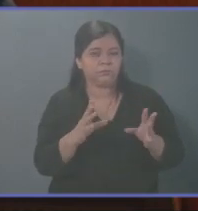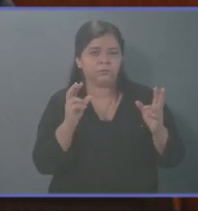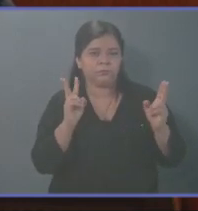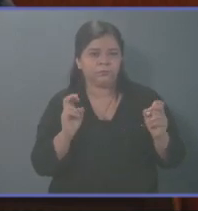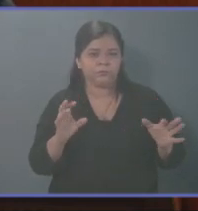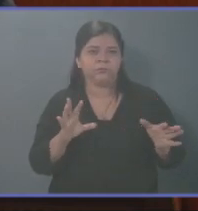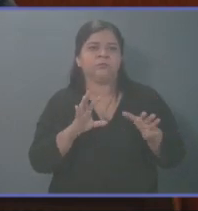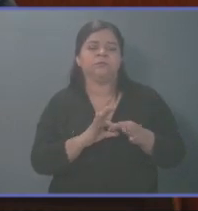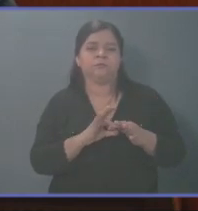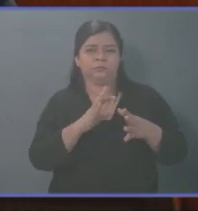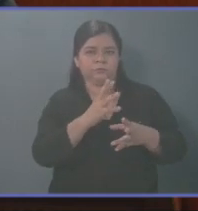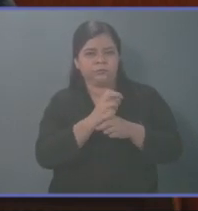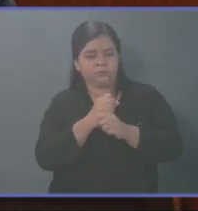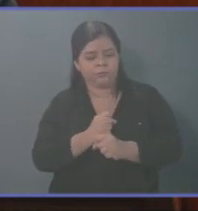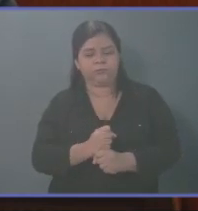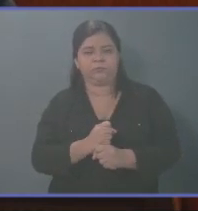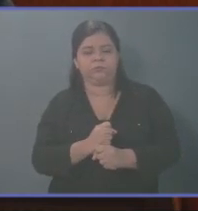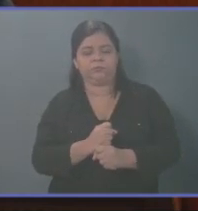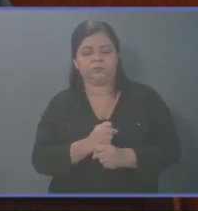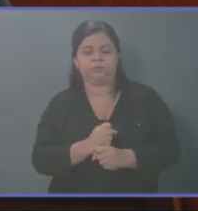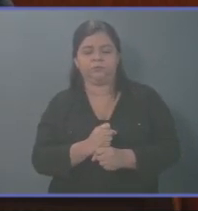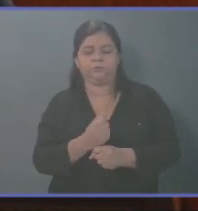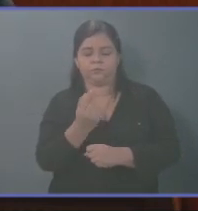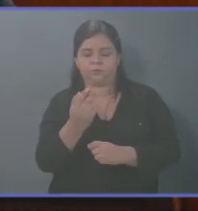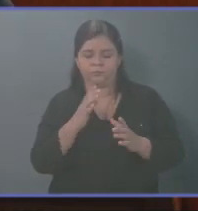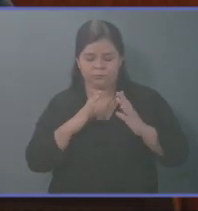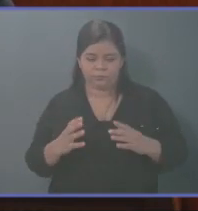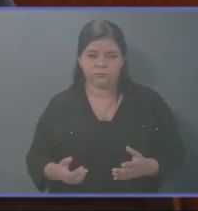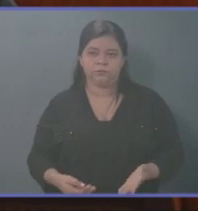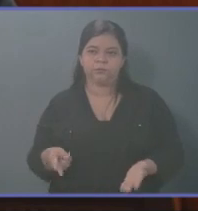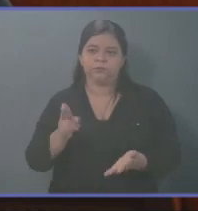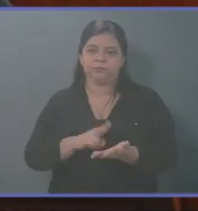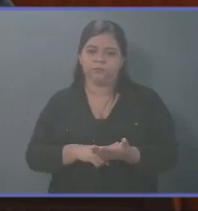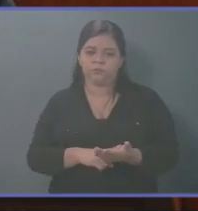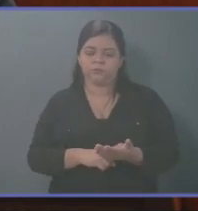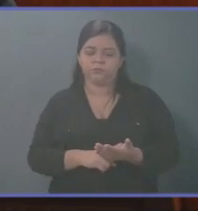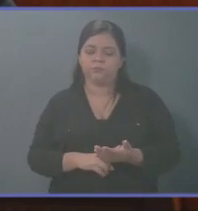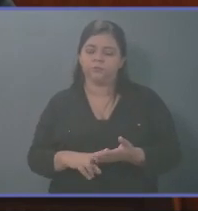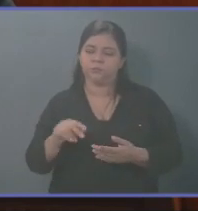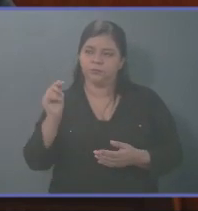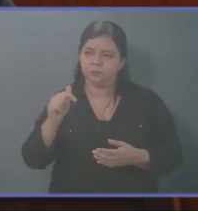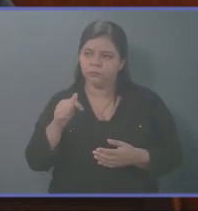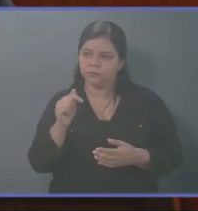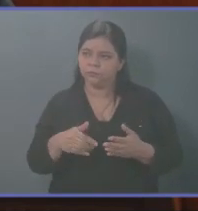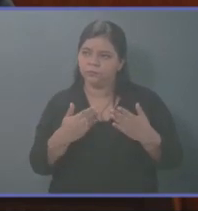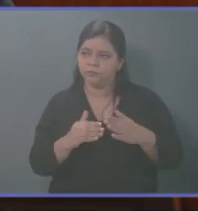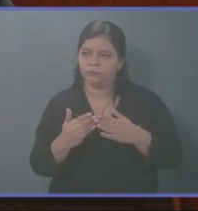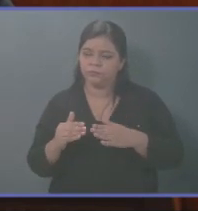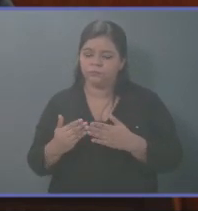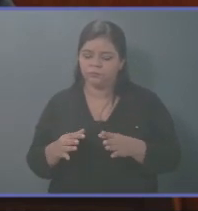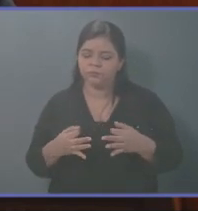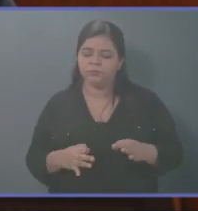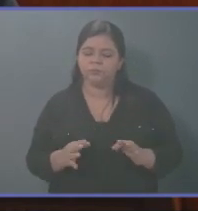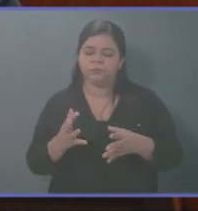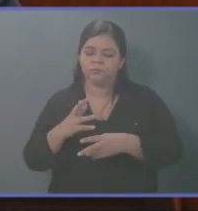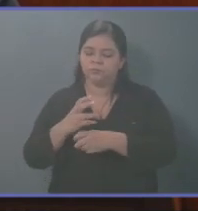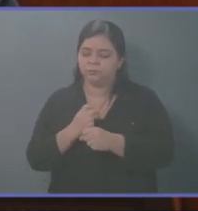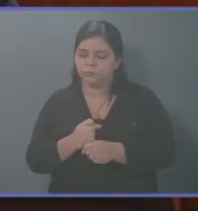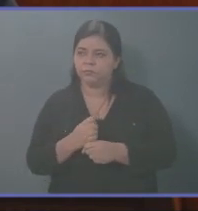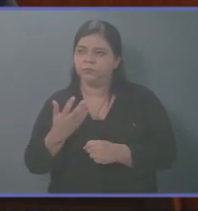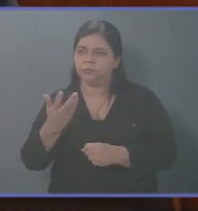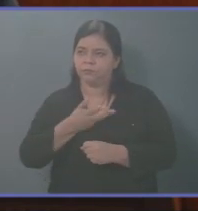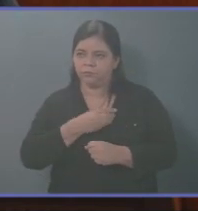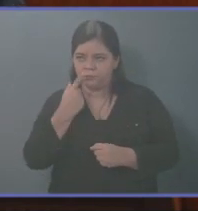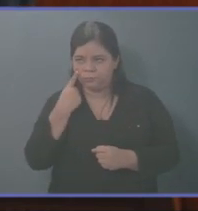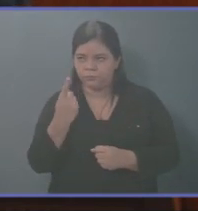seguros que contrata el Estado. Dentro de esta diversidad de seguros, nos encontramos